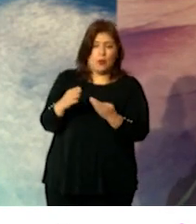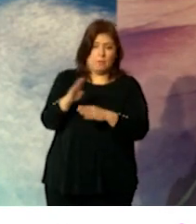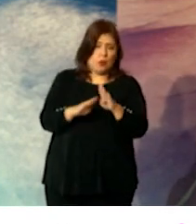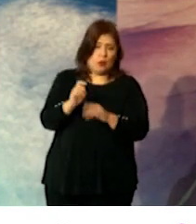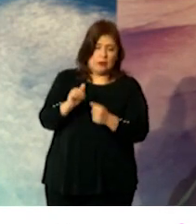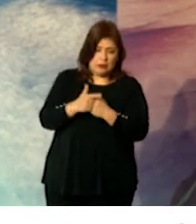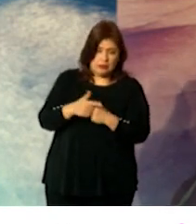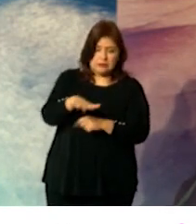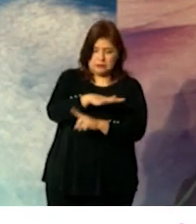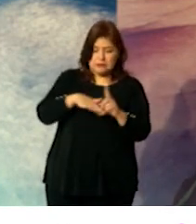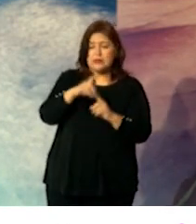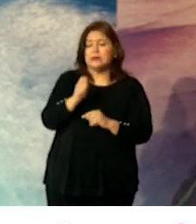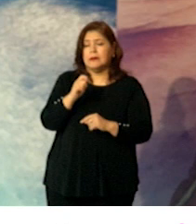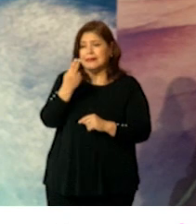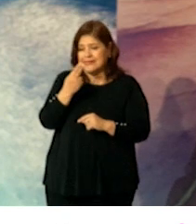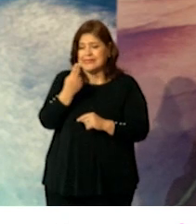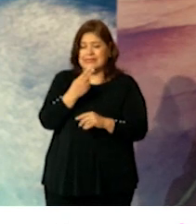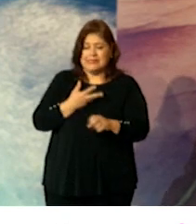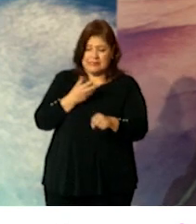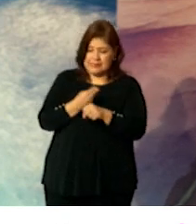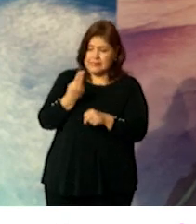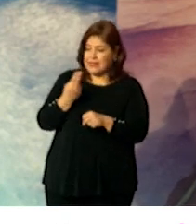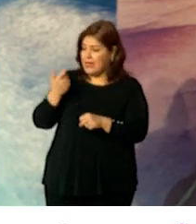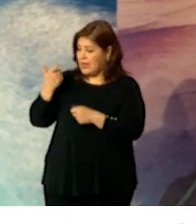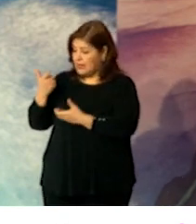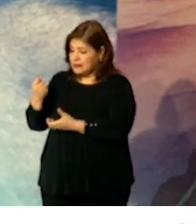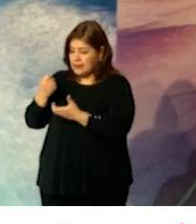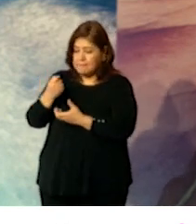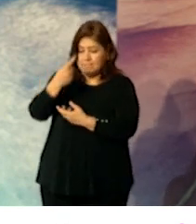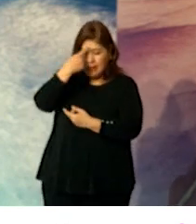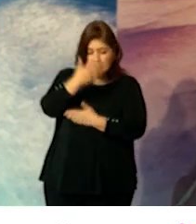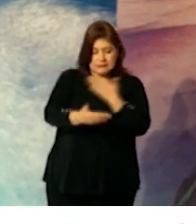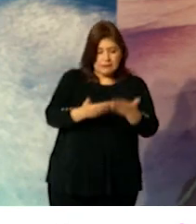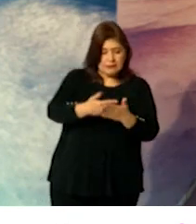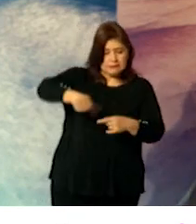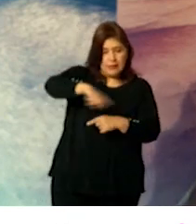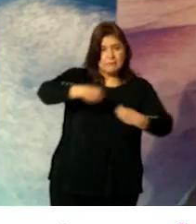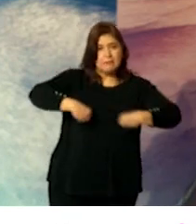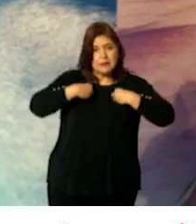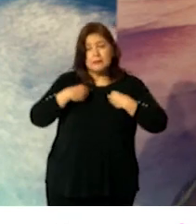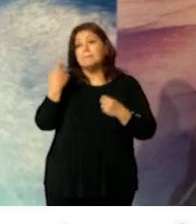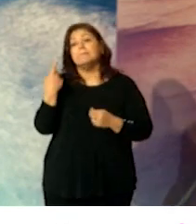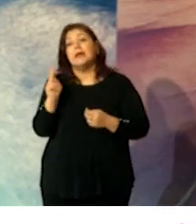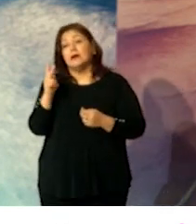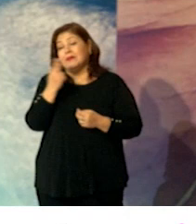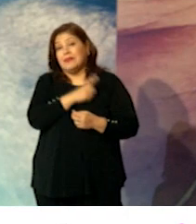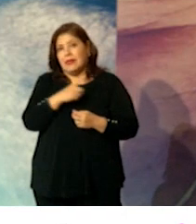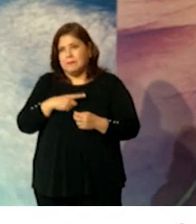cabeza ese paradigma a que las finanzas estén al servicio de la vida. Y para eso pues sí hay que despegar un montón de